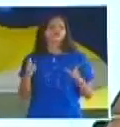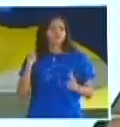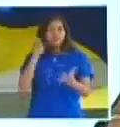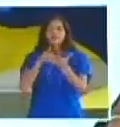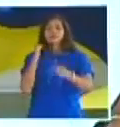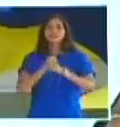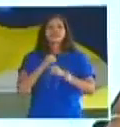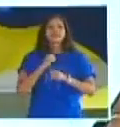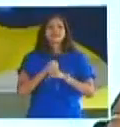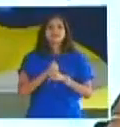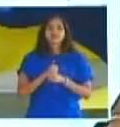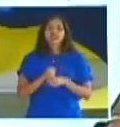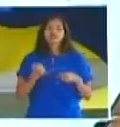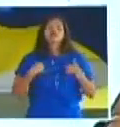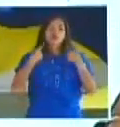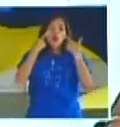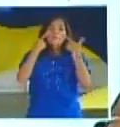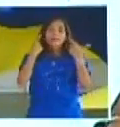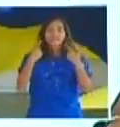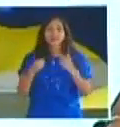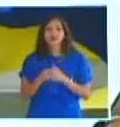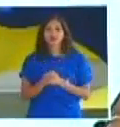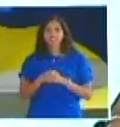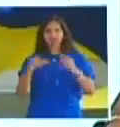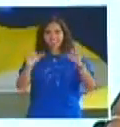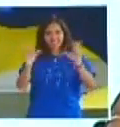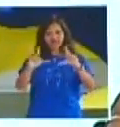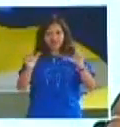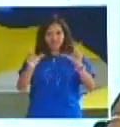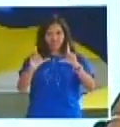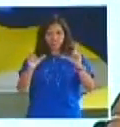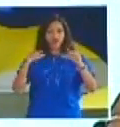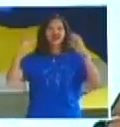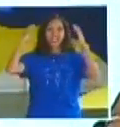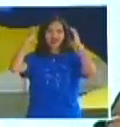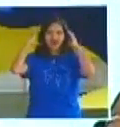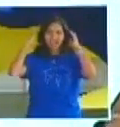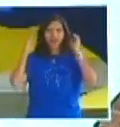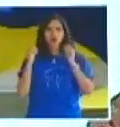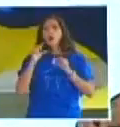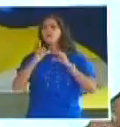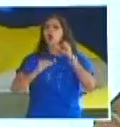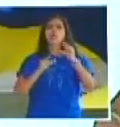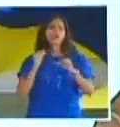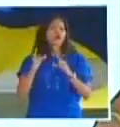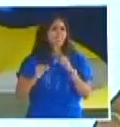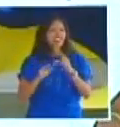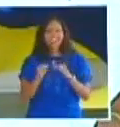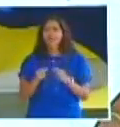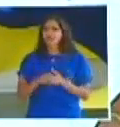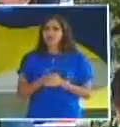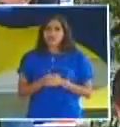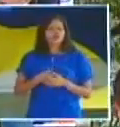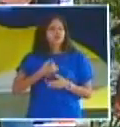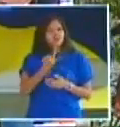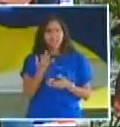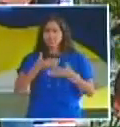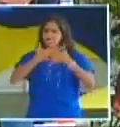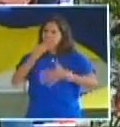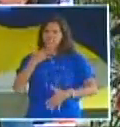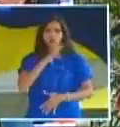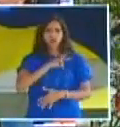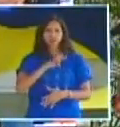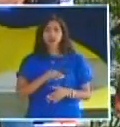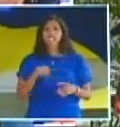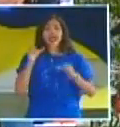combate. Yo vi la transmisión de televisión, de radio, por Twitter, por Periscope, y la gente en